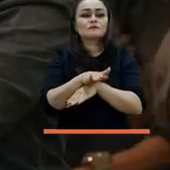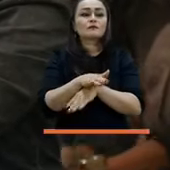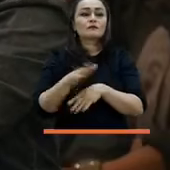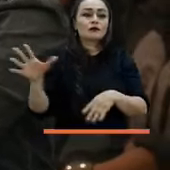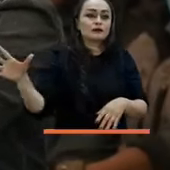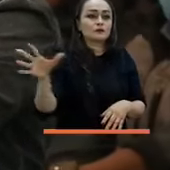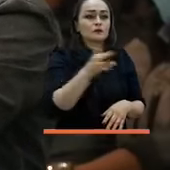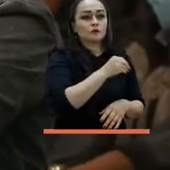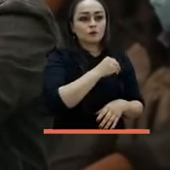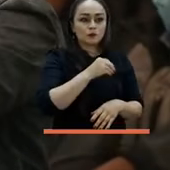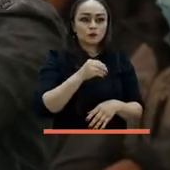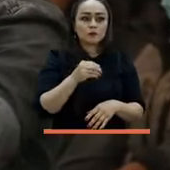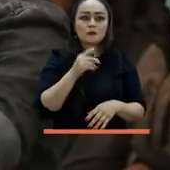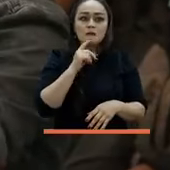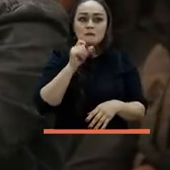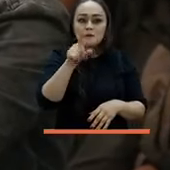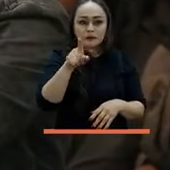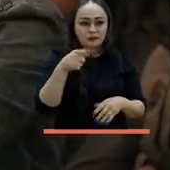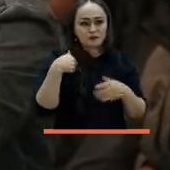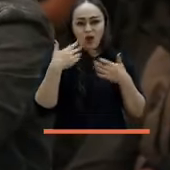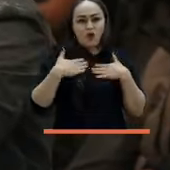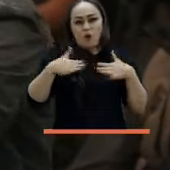y me preguntaba más